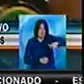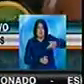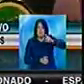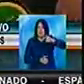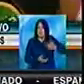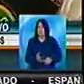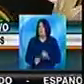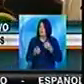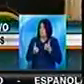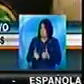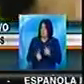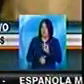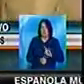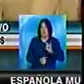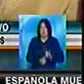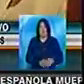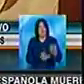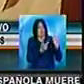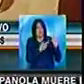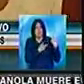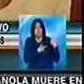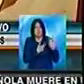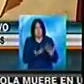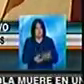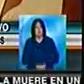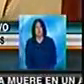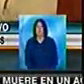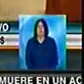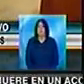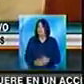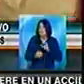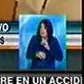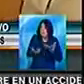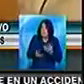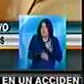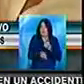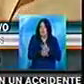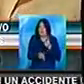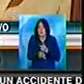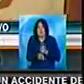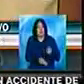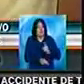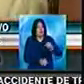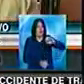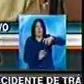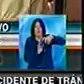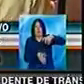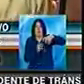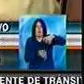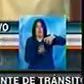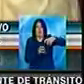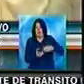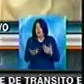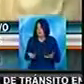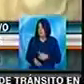que le den un buen uso, un uso responsable, digamos, cuidando, no haciendo derroches.